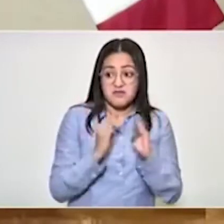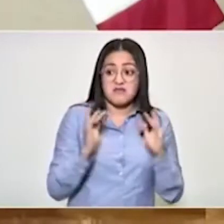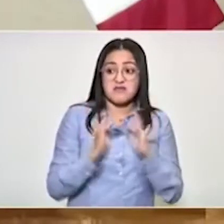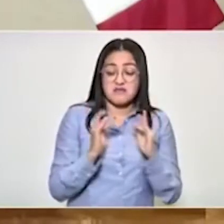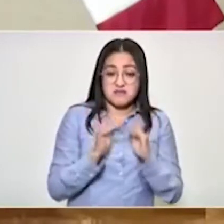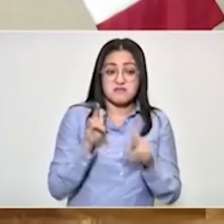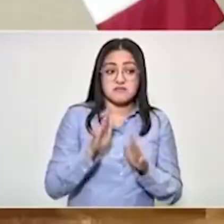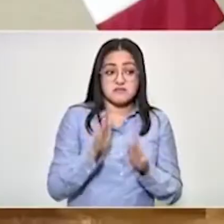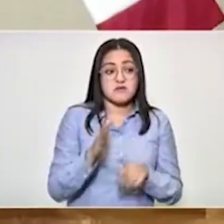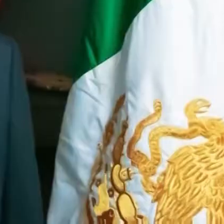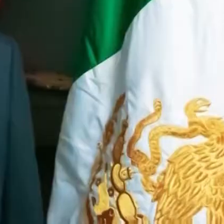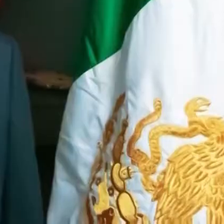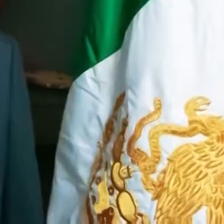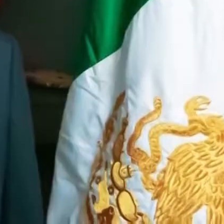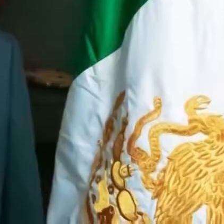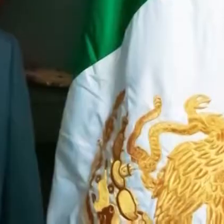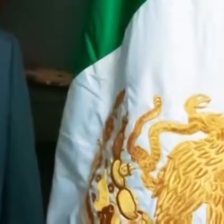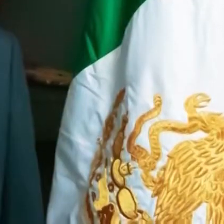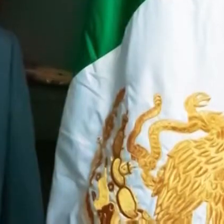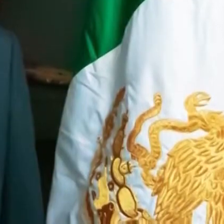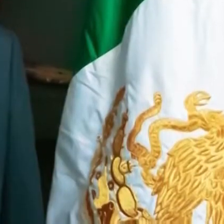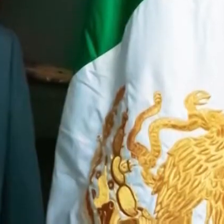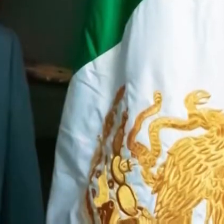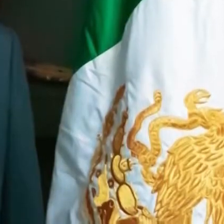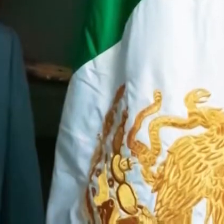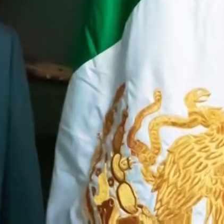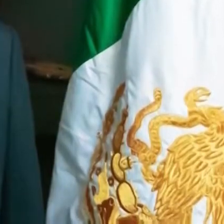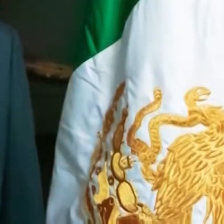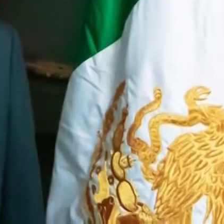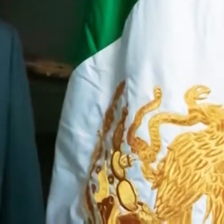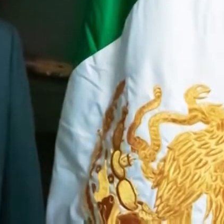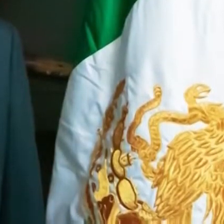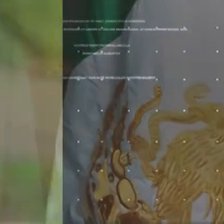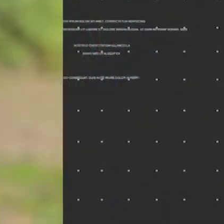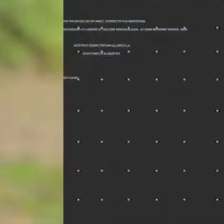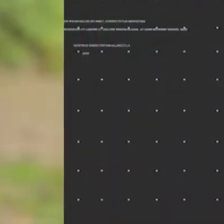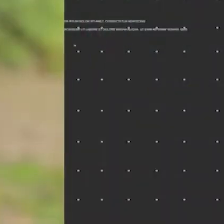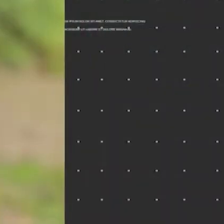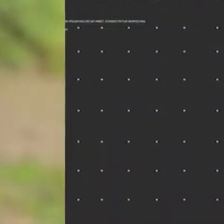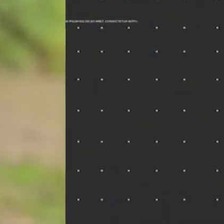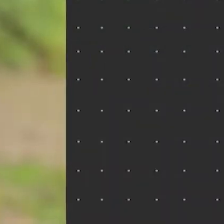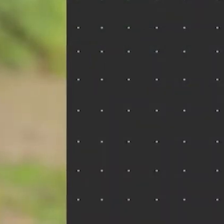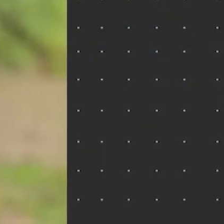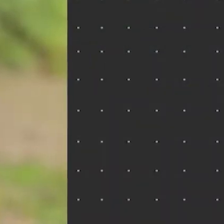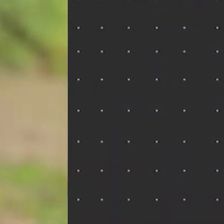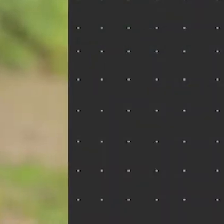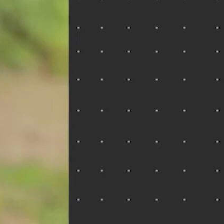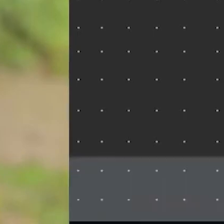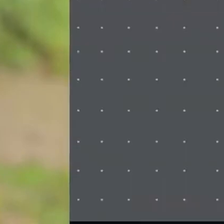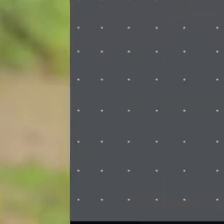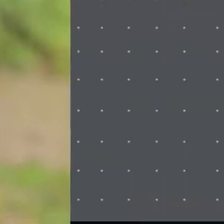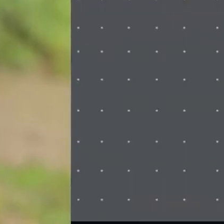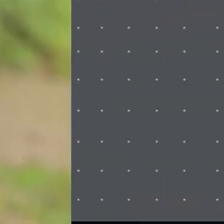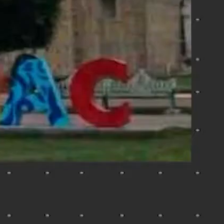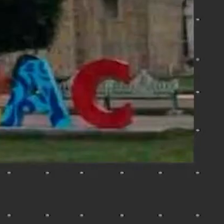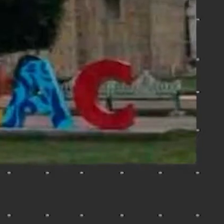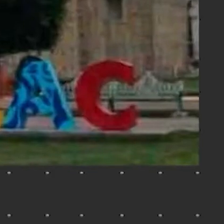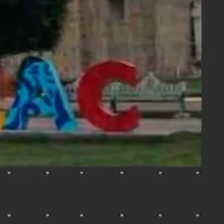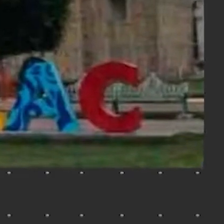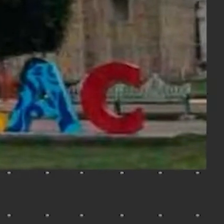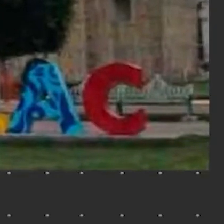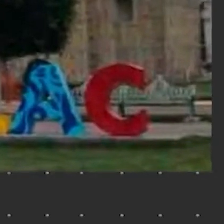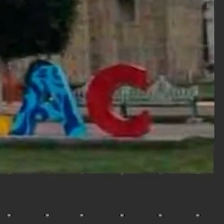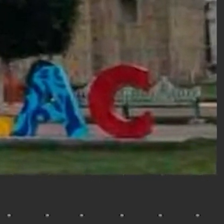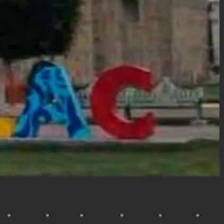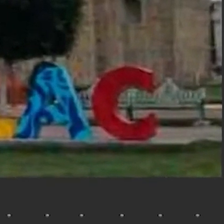se refirió que este sábado se solucionará la situación jurídica de jose alejandro n vinculada proceso y sujeto a prisión